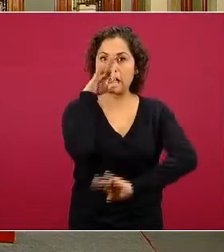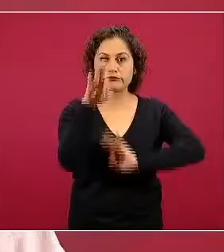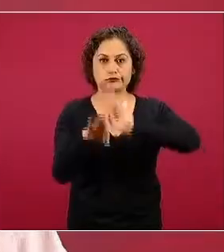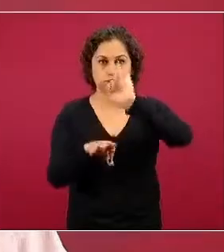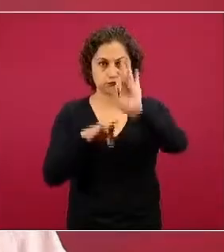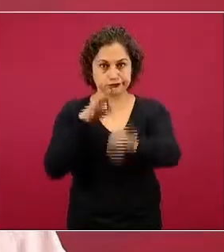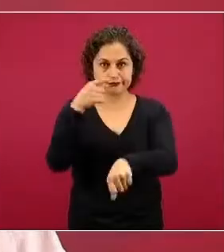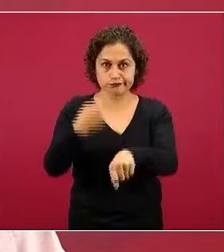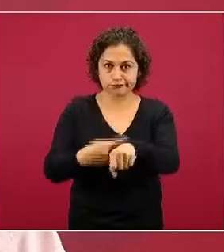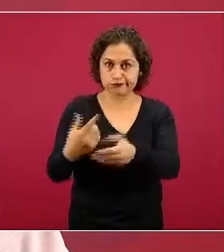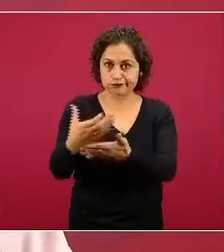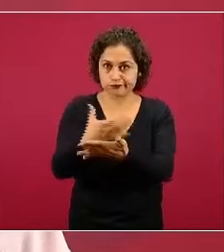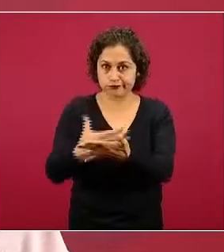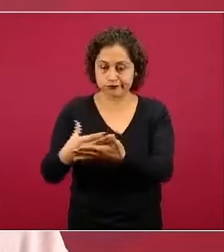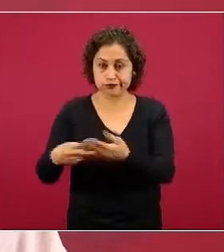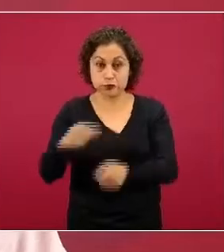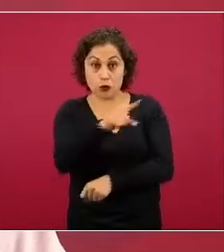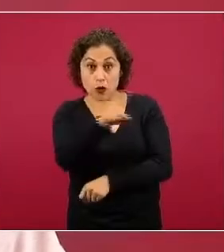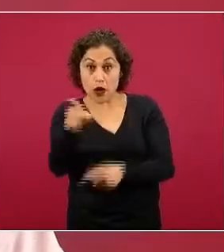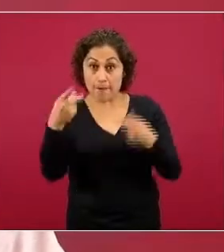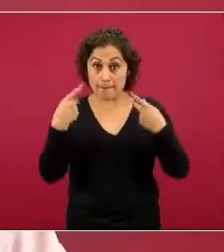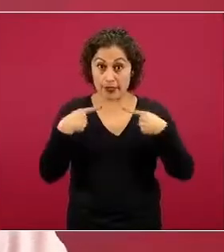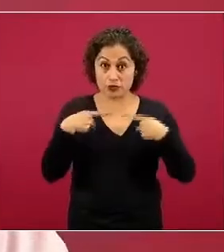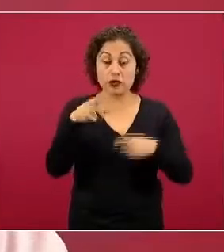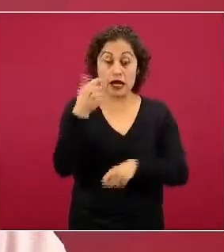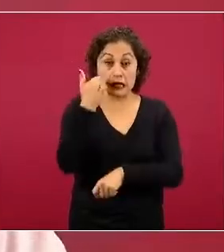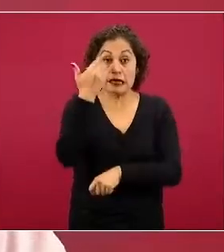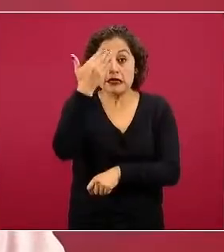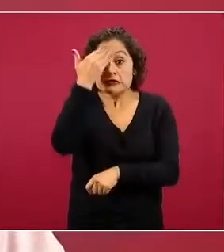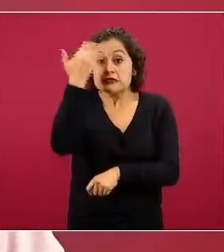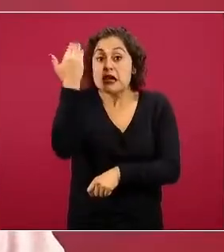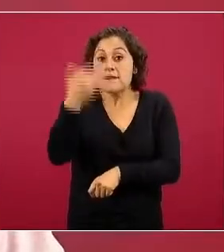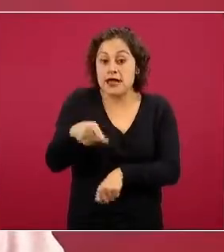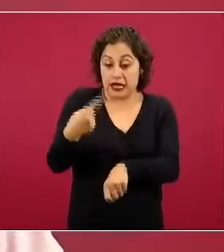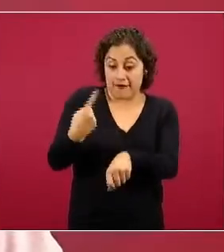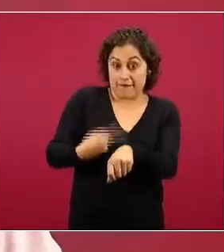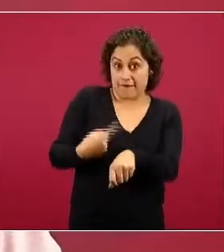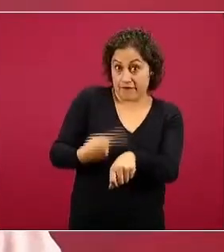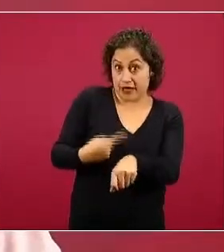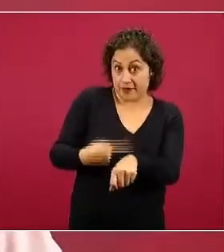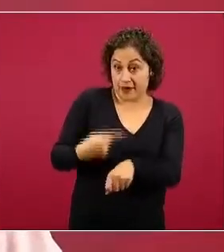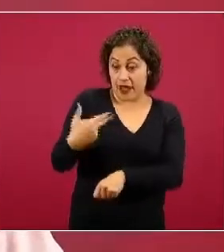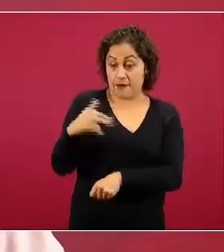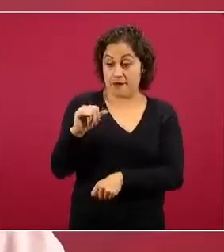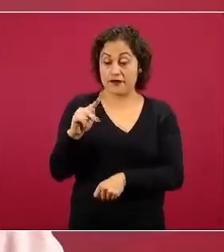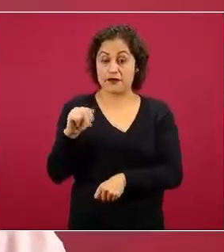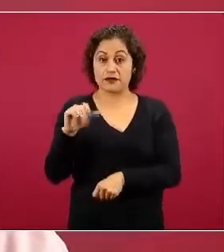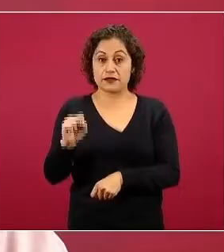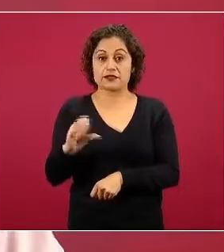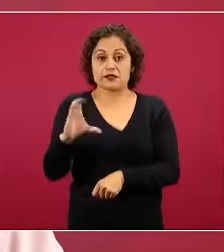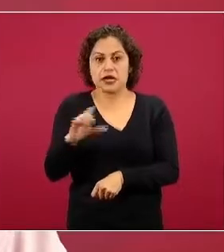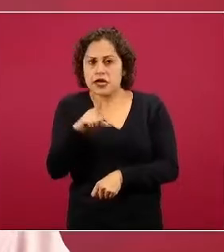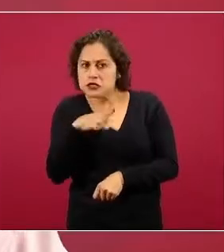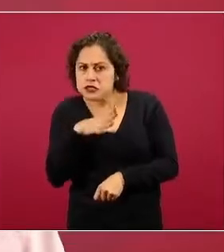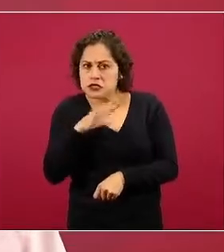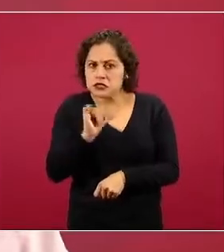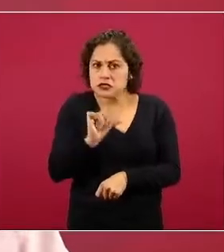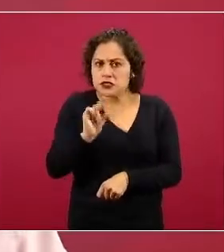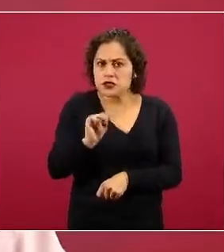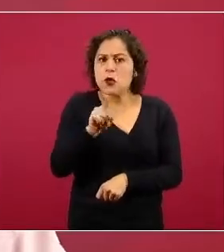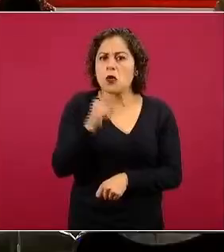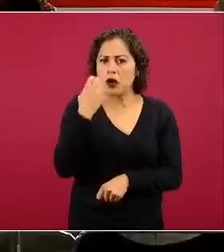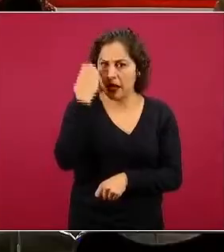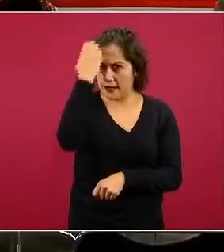todos aquellos que deseen hacerse una prueba de tamizaje para la hepatitis C. Para esa enfermedad sí